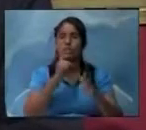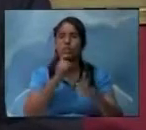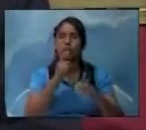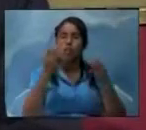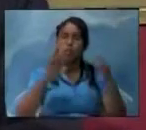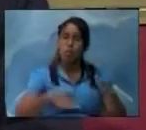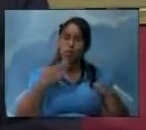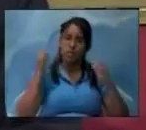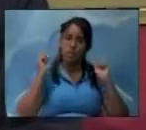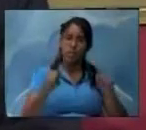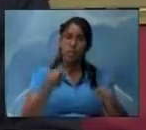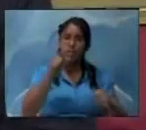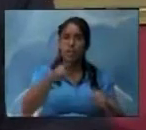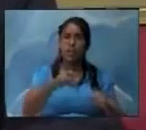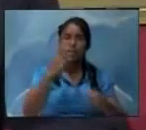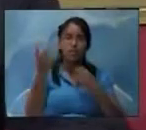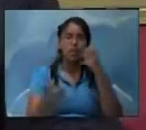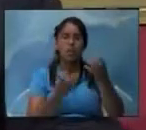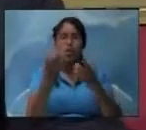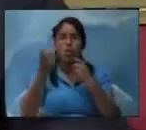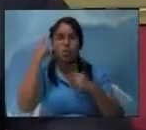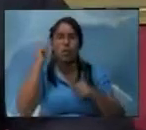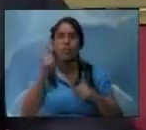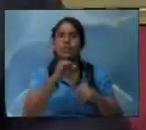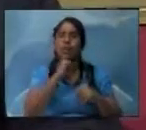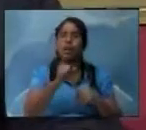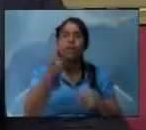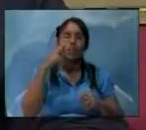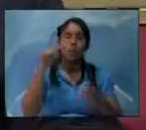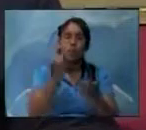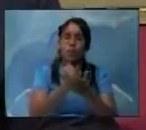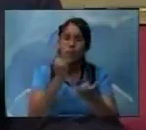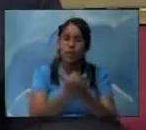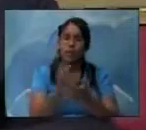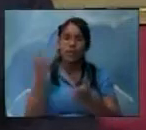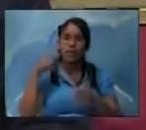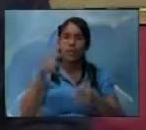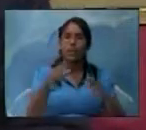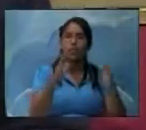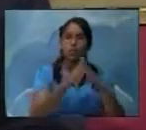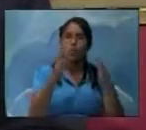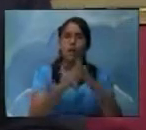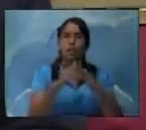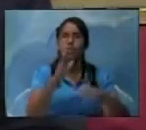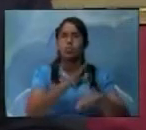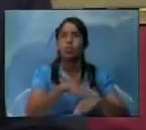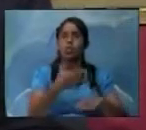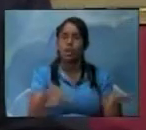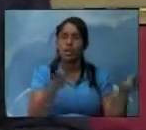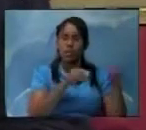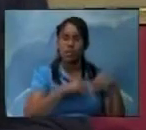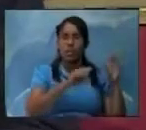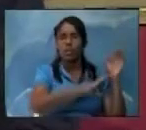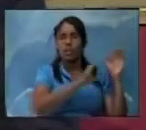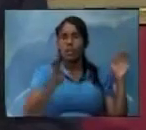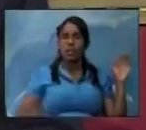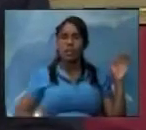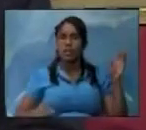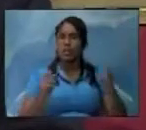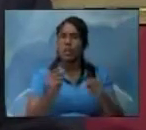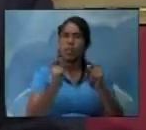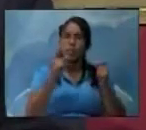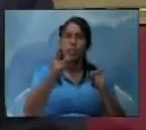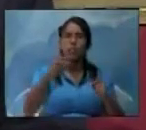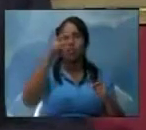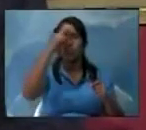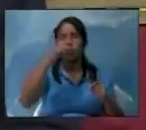difícil. Posiblemente ese horno para ti es esa prueba que tienes en tu casa, porque aceptaste a Cristo y de repente